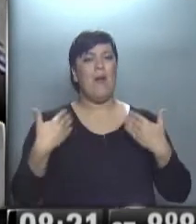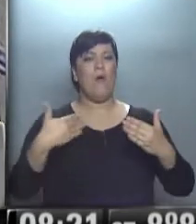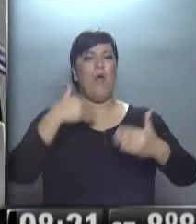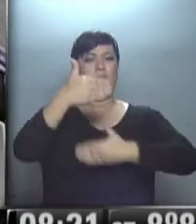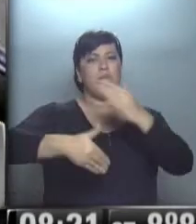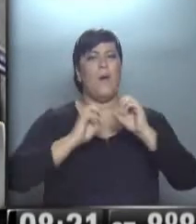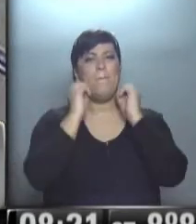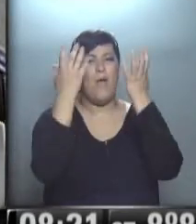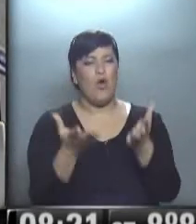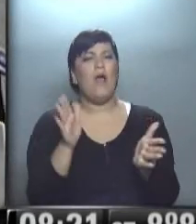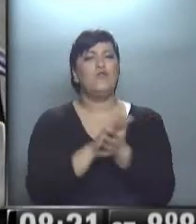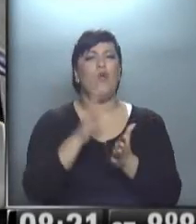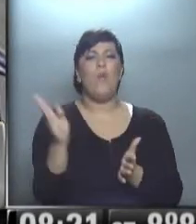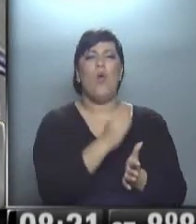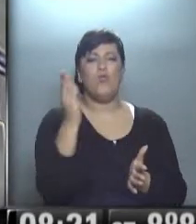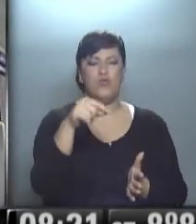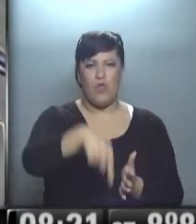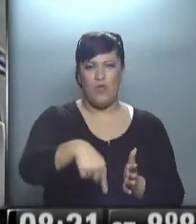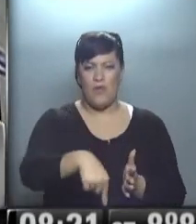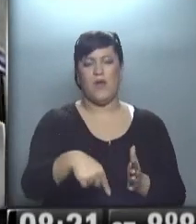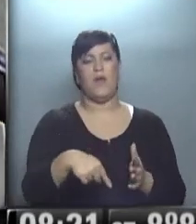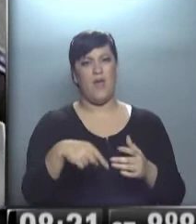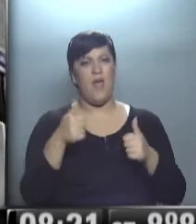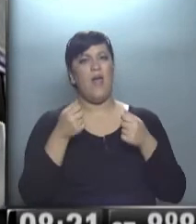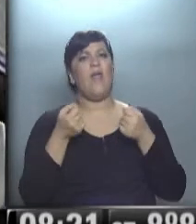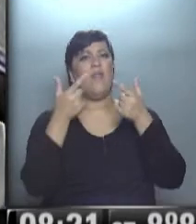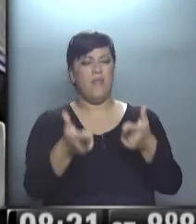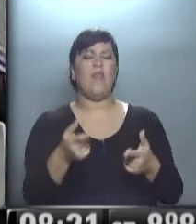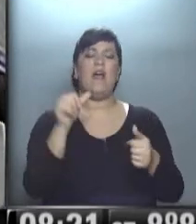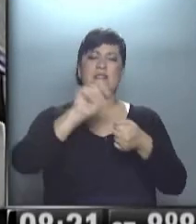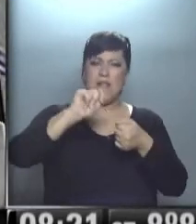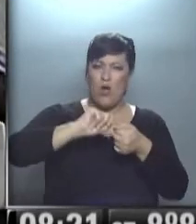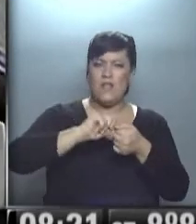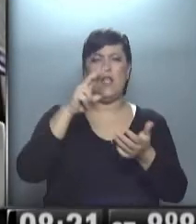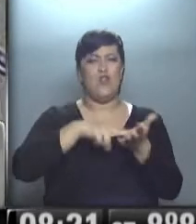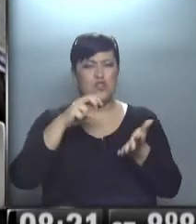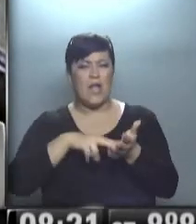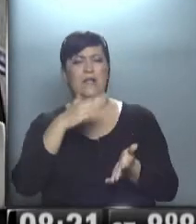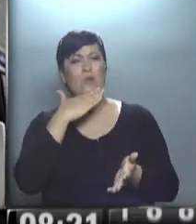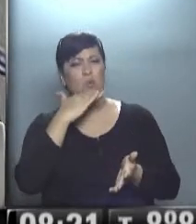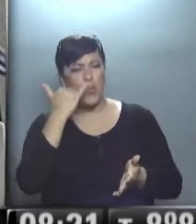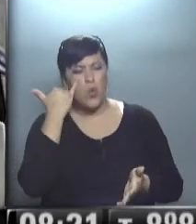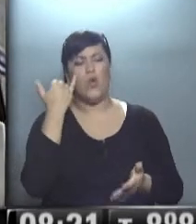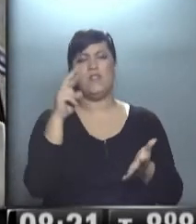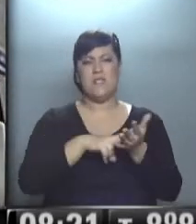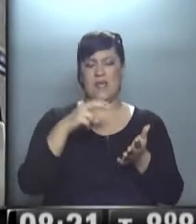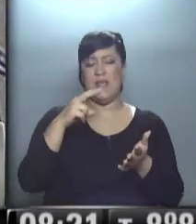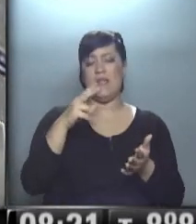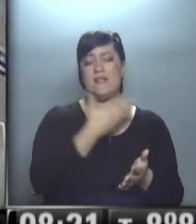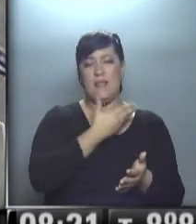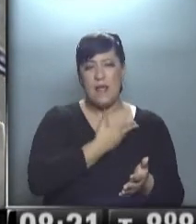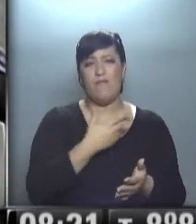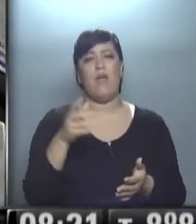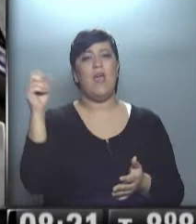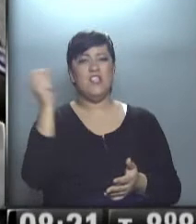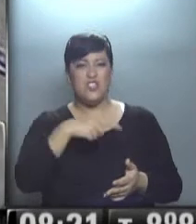productivo de toda la región beneficia claramente a santiago de estero a salta jujuy a santa fe a la provincia